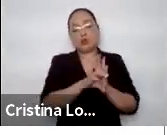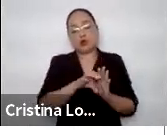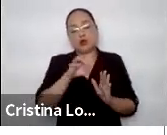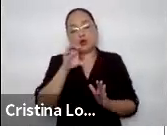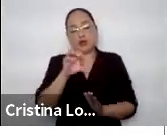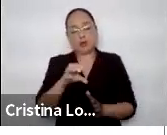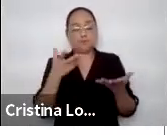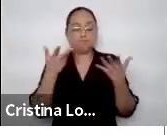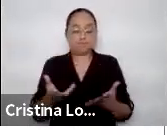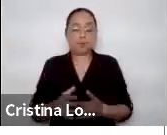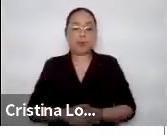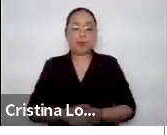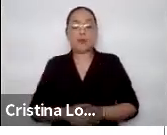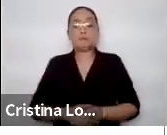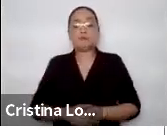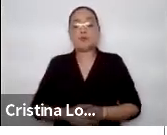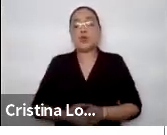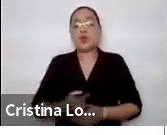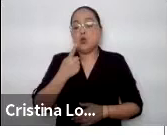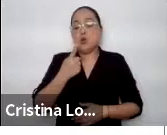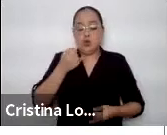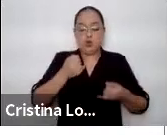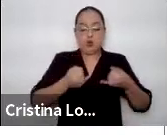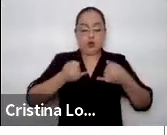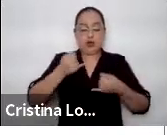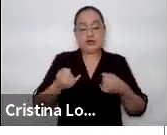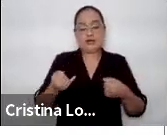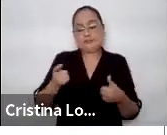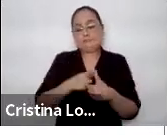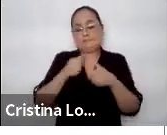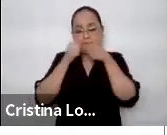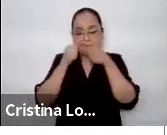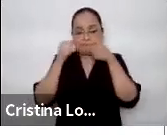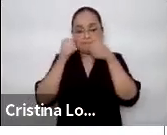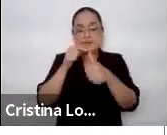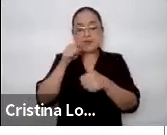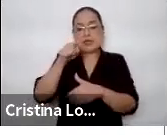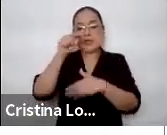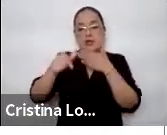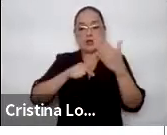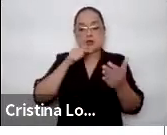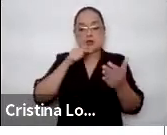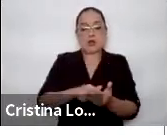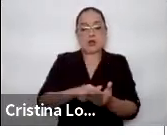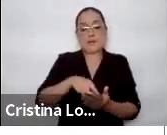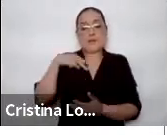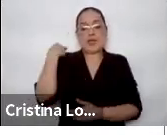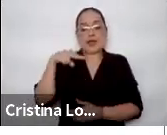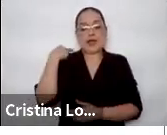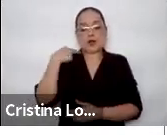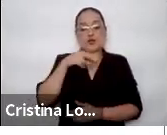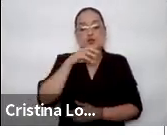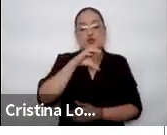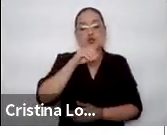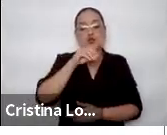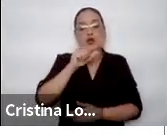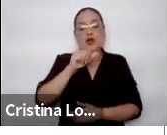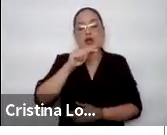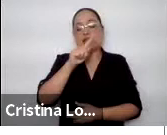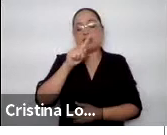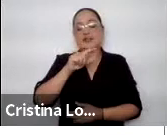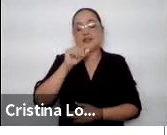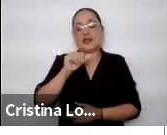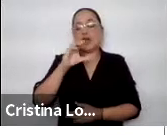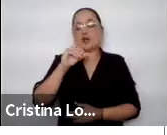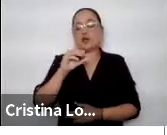un juez de primera instancia con residencia en Coatzacoalcos, Veracruz. Yo no podría decir, bueno,